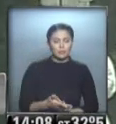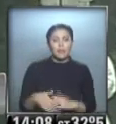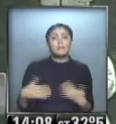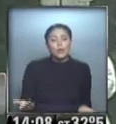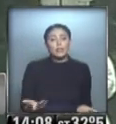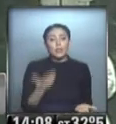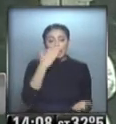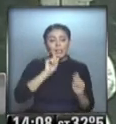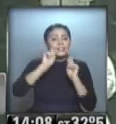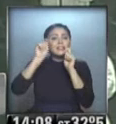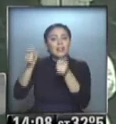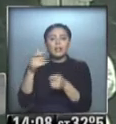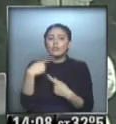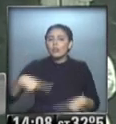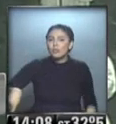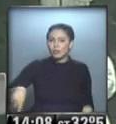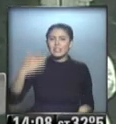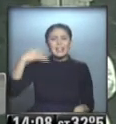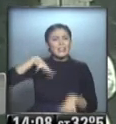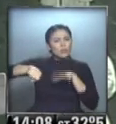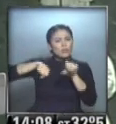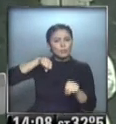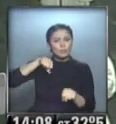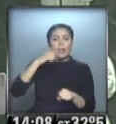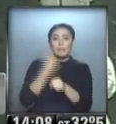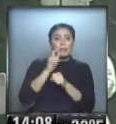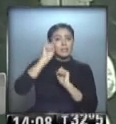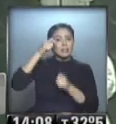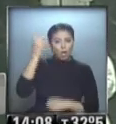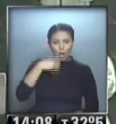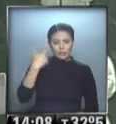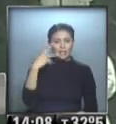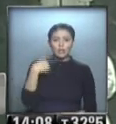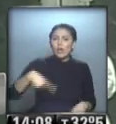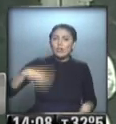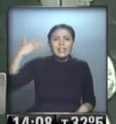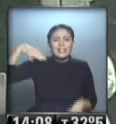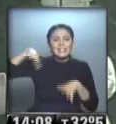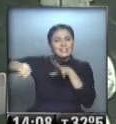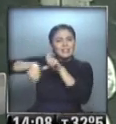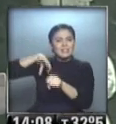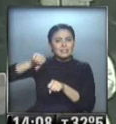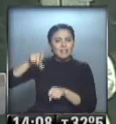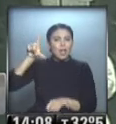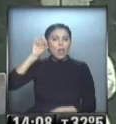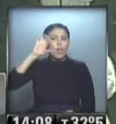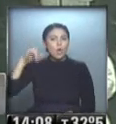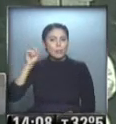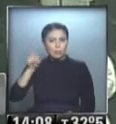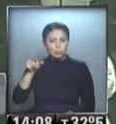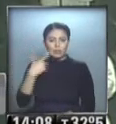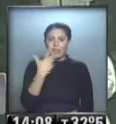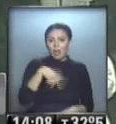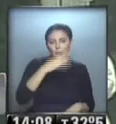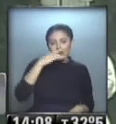Vamos a hacer entrega de ese mobiliario en esa primera visita oficial que le fuera sustraído al mariscal Francisco